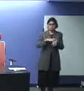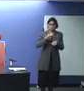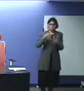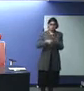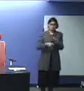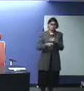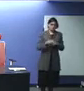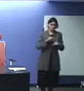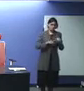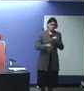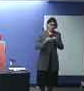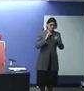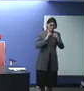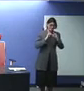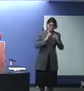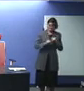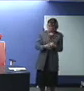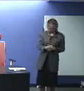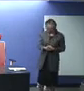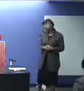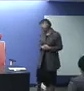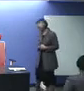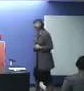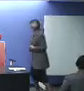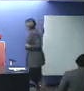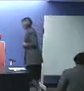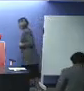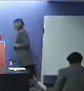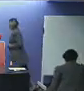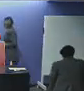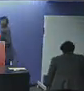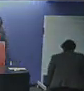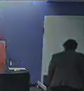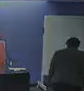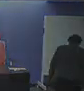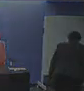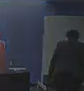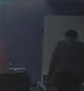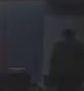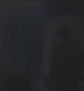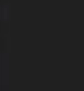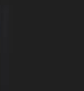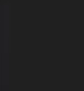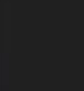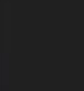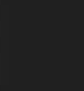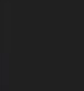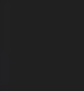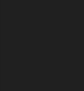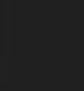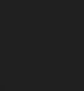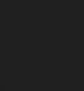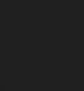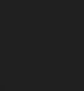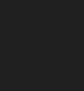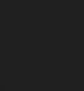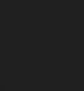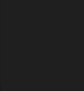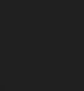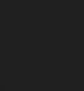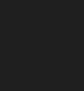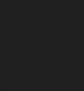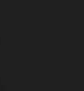un señalamiento ahí. Conclusiones de este trabajo que hice: hay una falla personal no solo en la persona